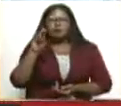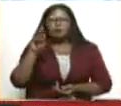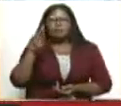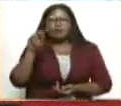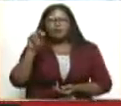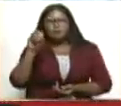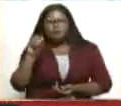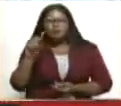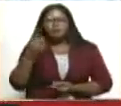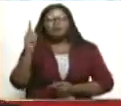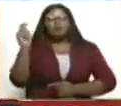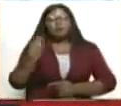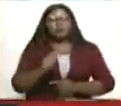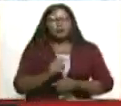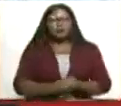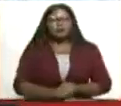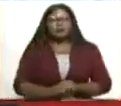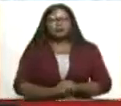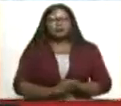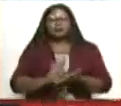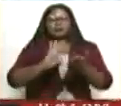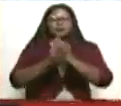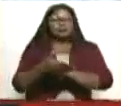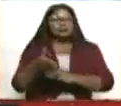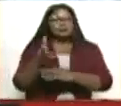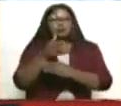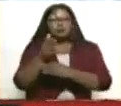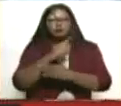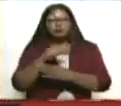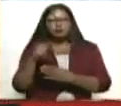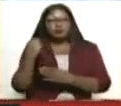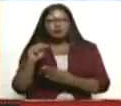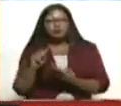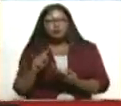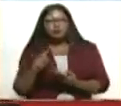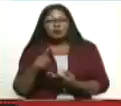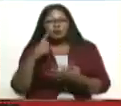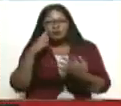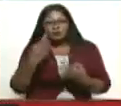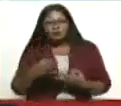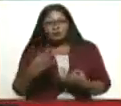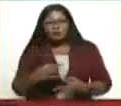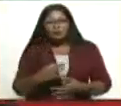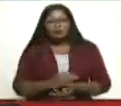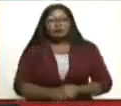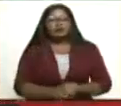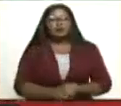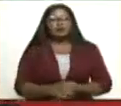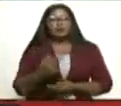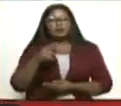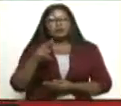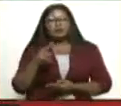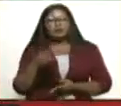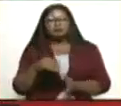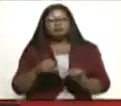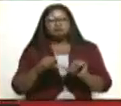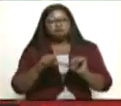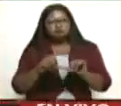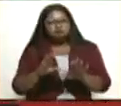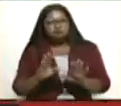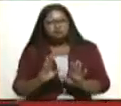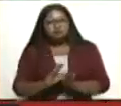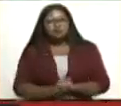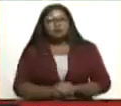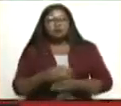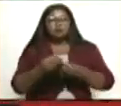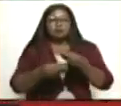este primer mes del cese al fuego, tenemos que constatar que el cese al fuego ha estado bajo fuego. ¿En